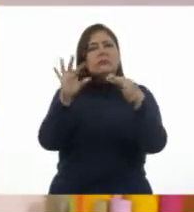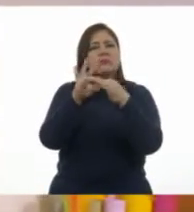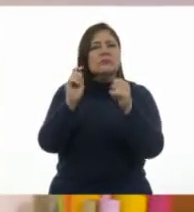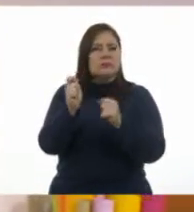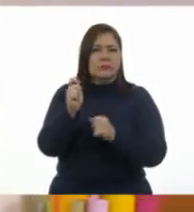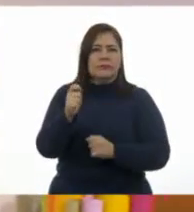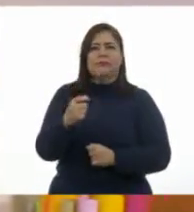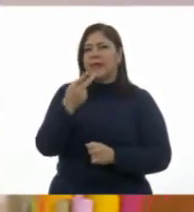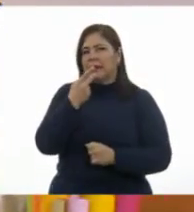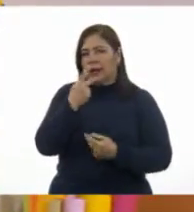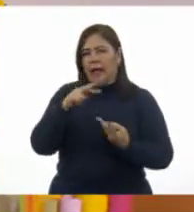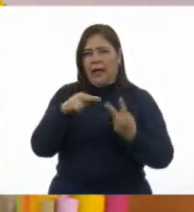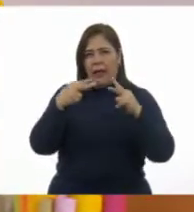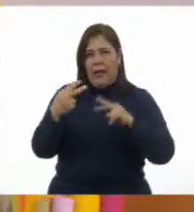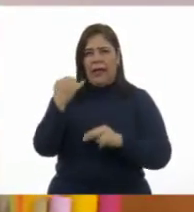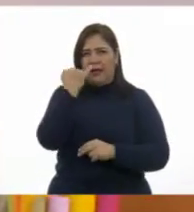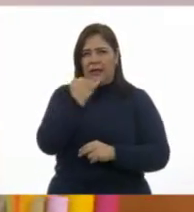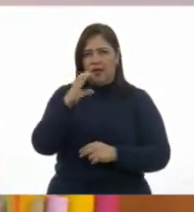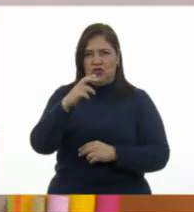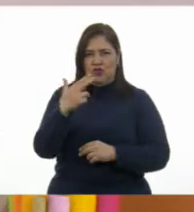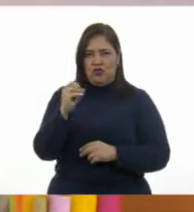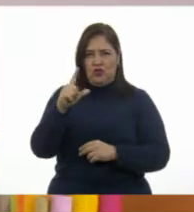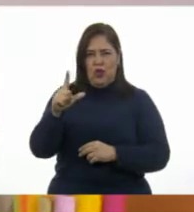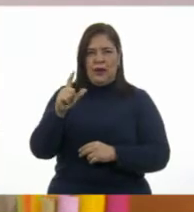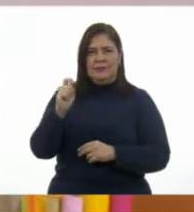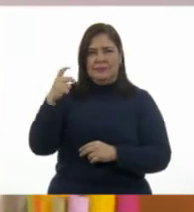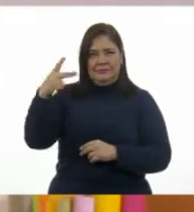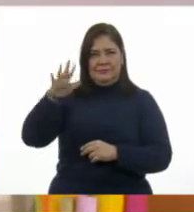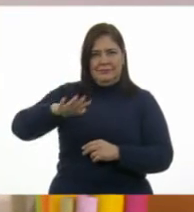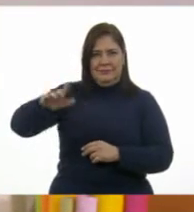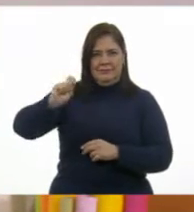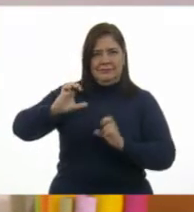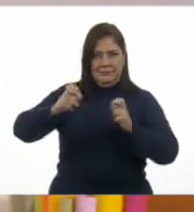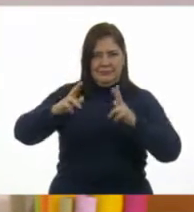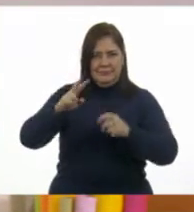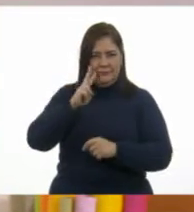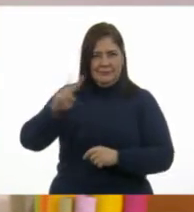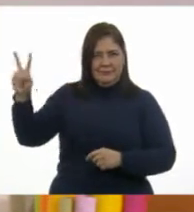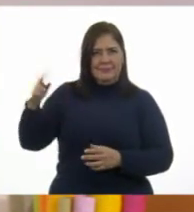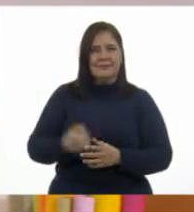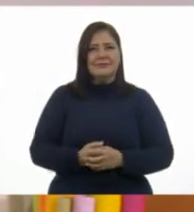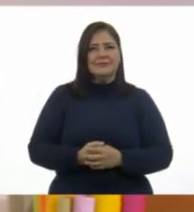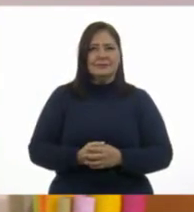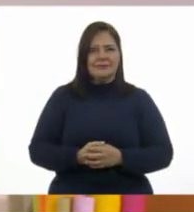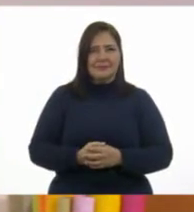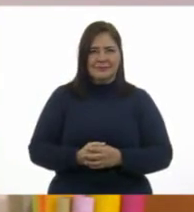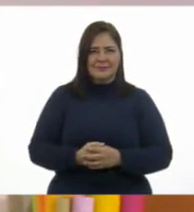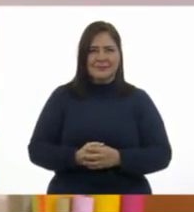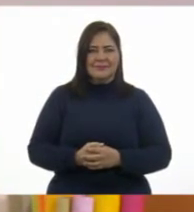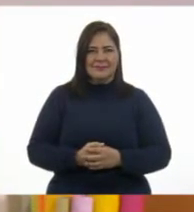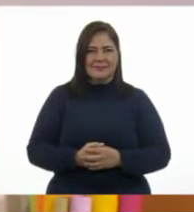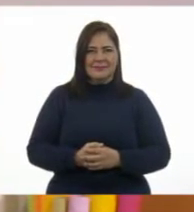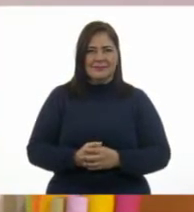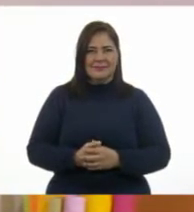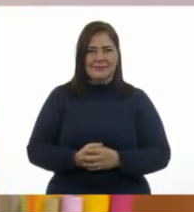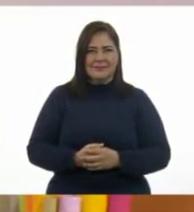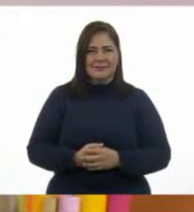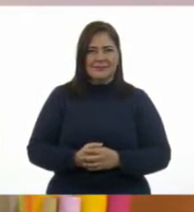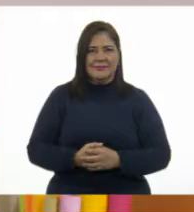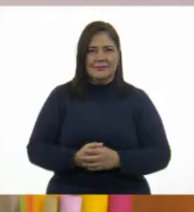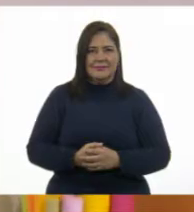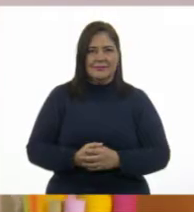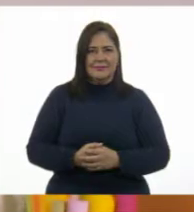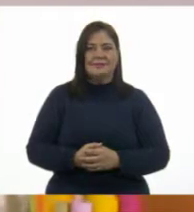Gulemikak subenet chamikalakel humpe video yabaki an chukiyak milakchak